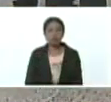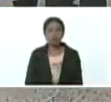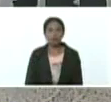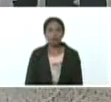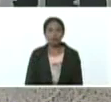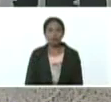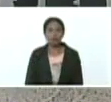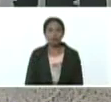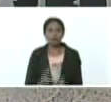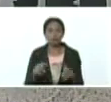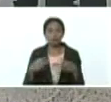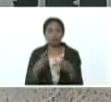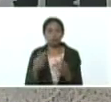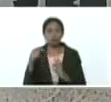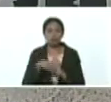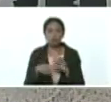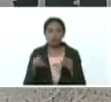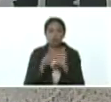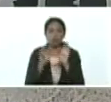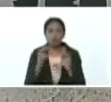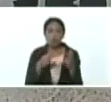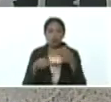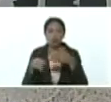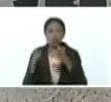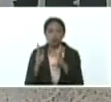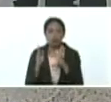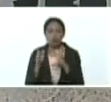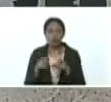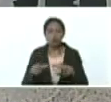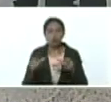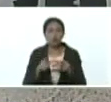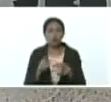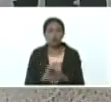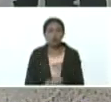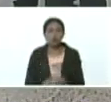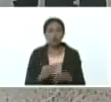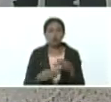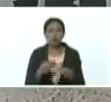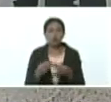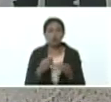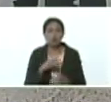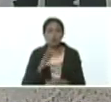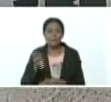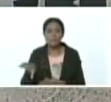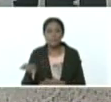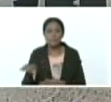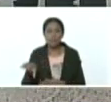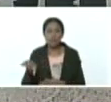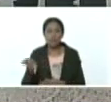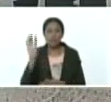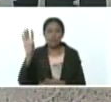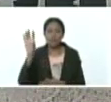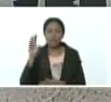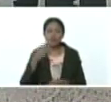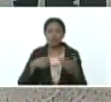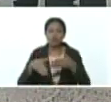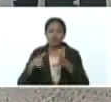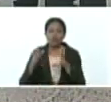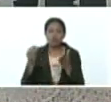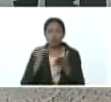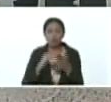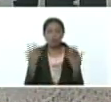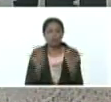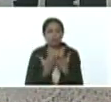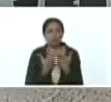Restaurarlo a fondo y reconstruirlo. Como hay que hacer con el país. Reconstruirlo de esta